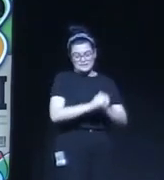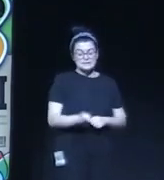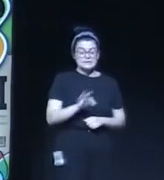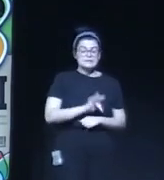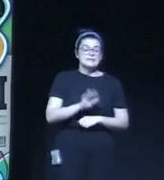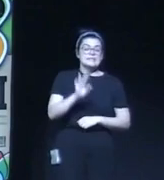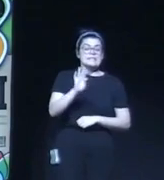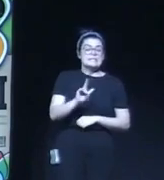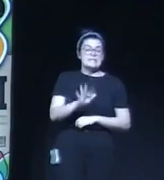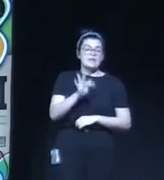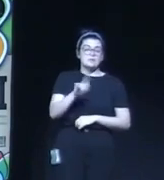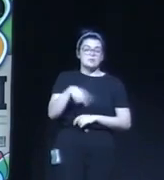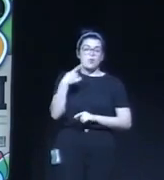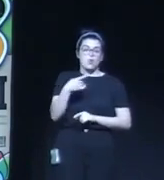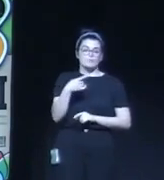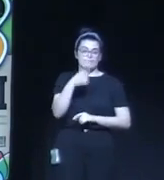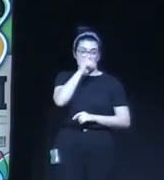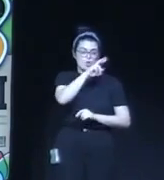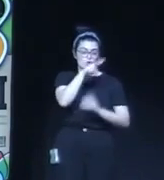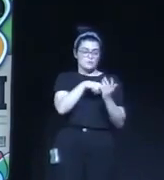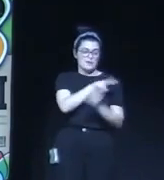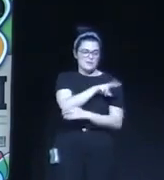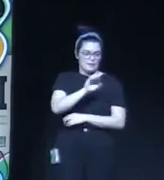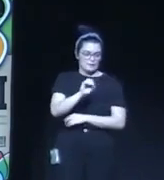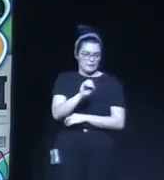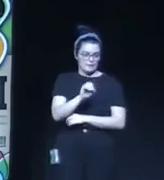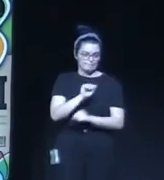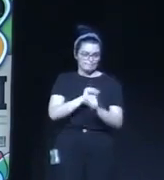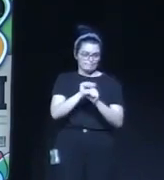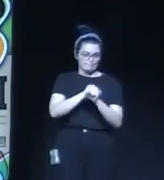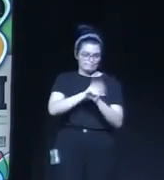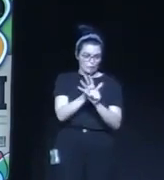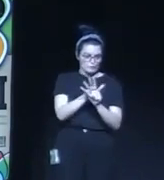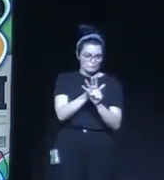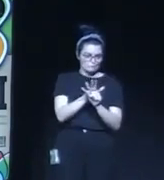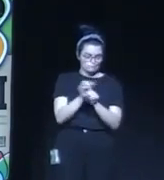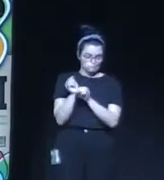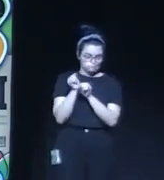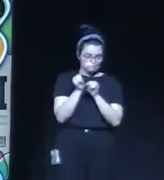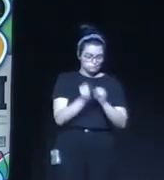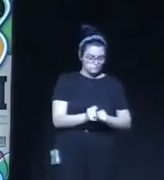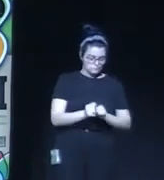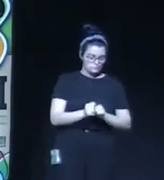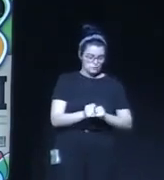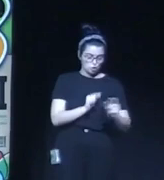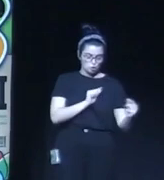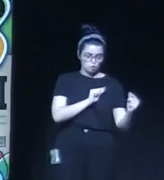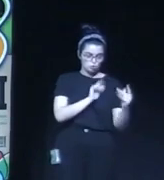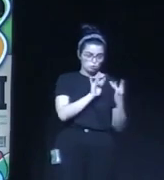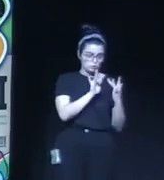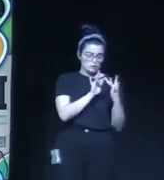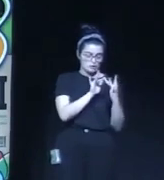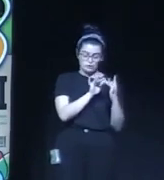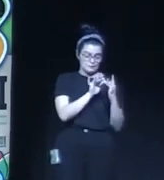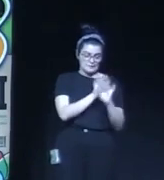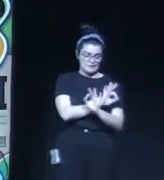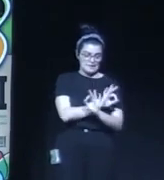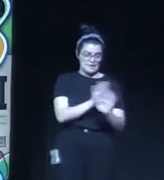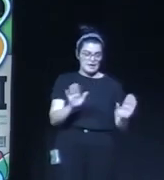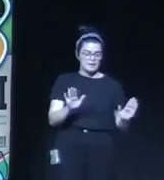el 2020 y claro, tampoco no, de todo ese tiempo no hubo ninguna comunicación. Y ya cuando